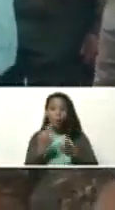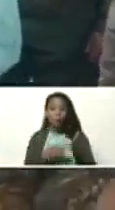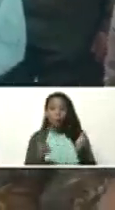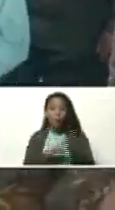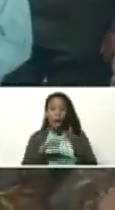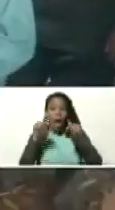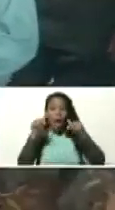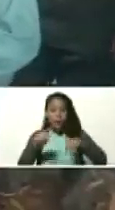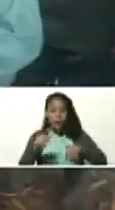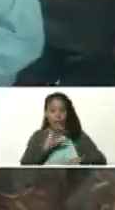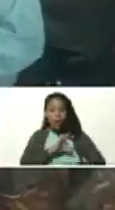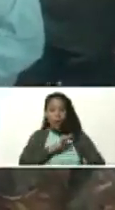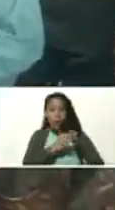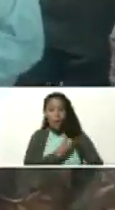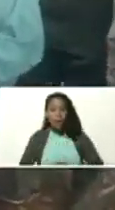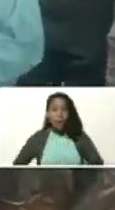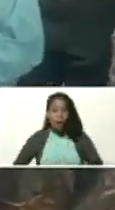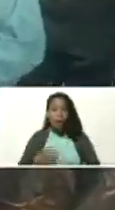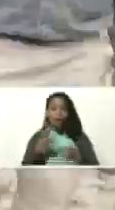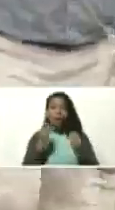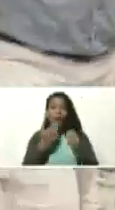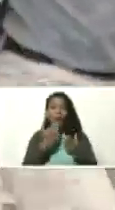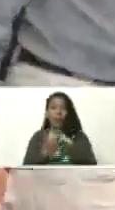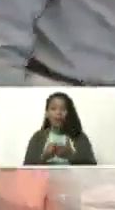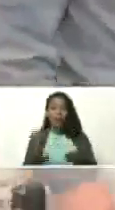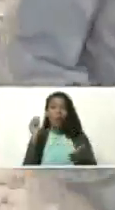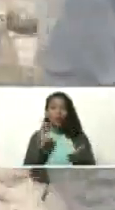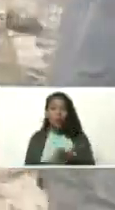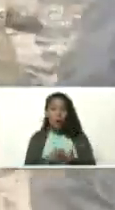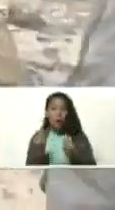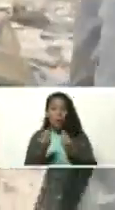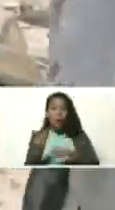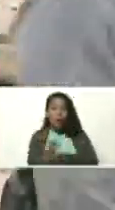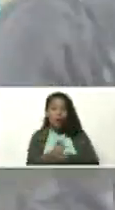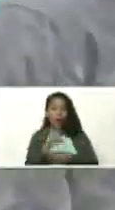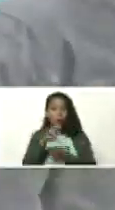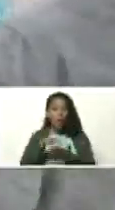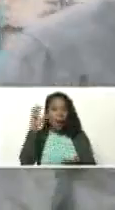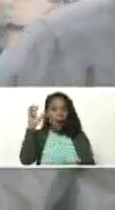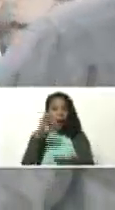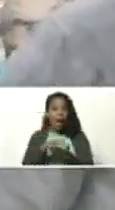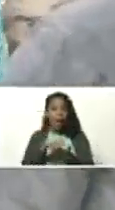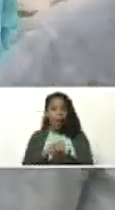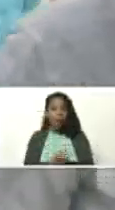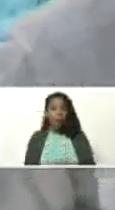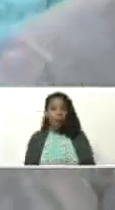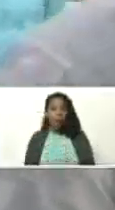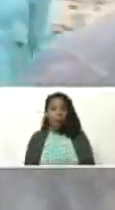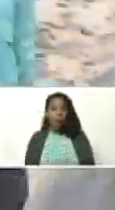señor presidente. Muy agradecida nuevamente como gobernadora de Aragua.